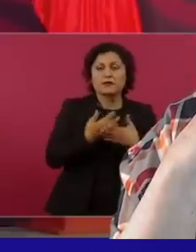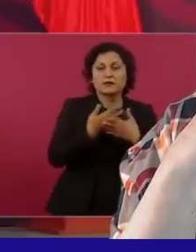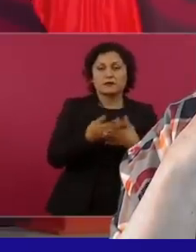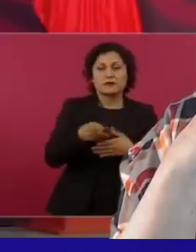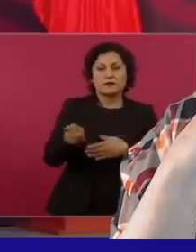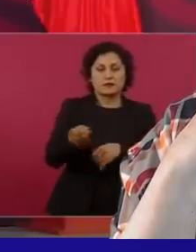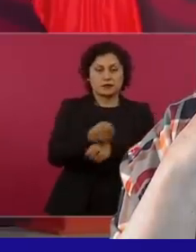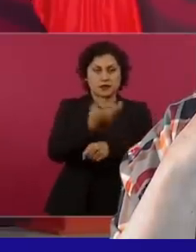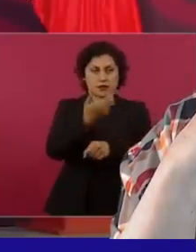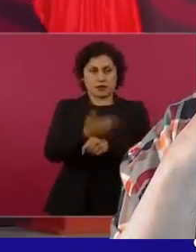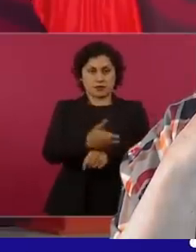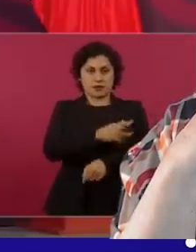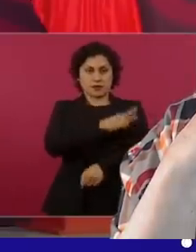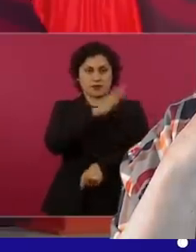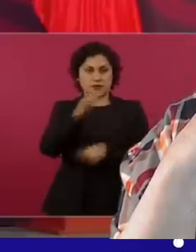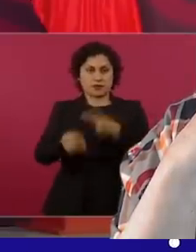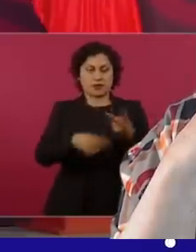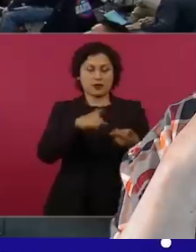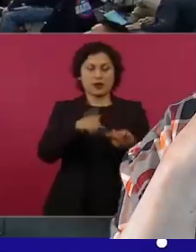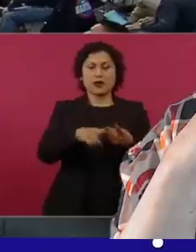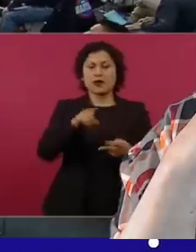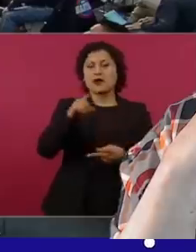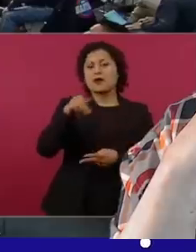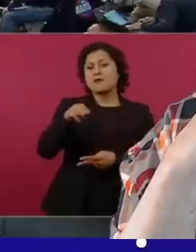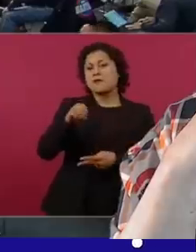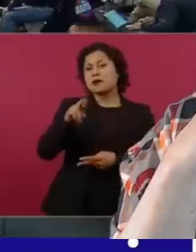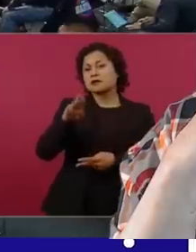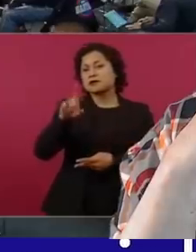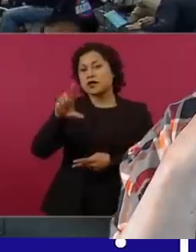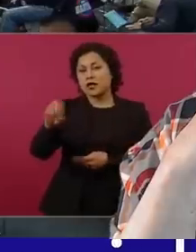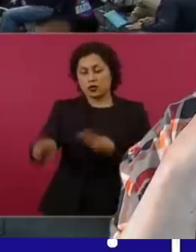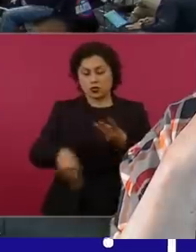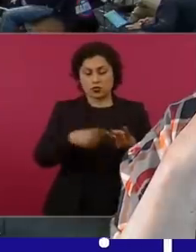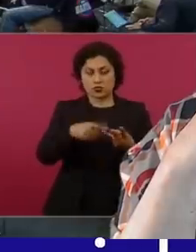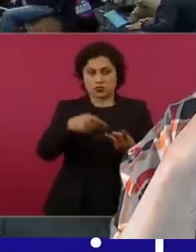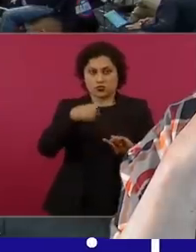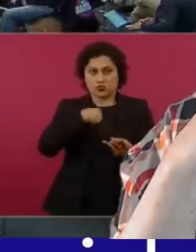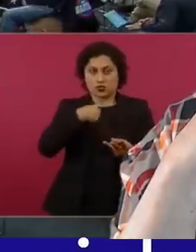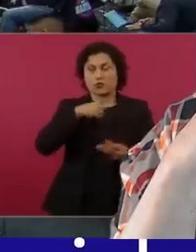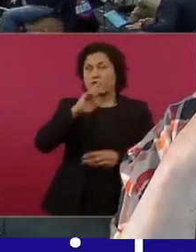secretario Marcelo y yo, esa noche, domingo.